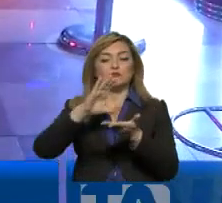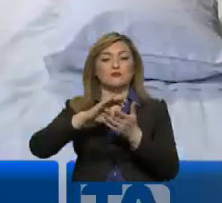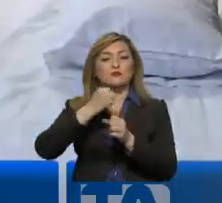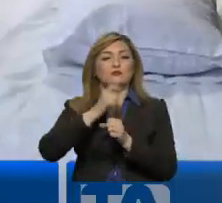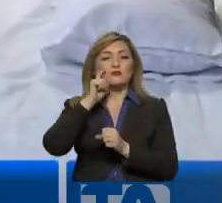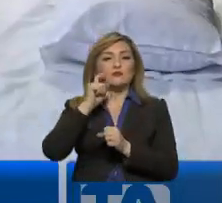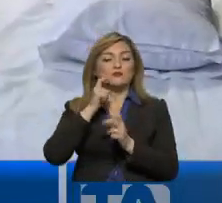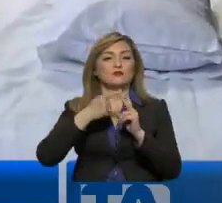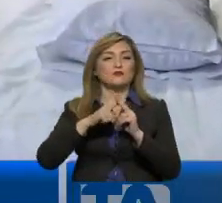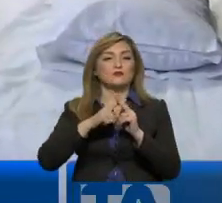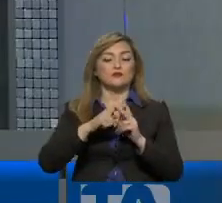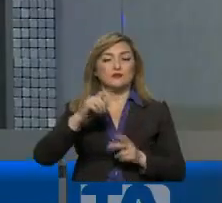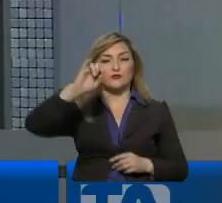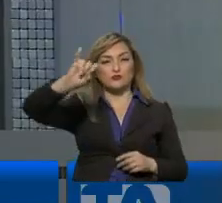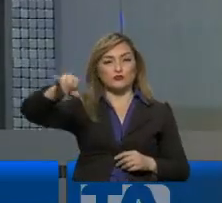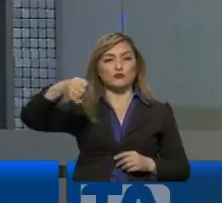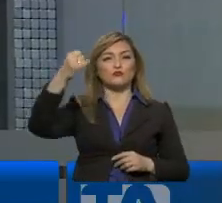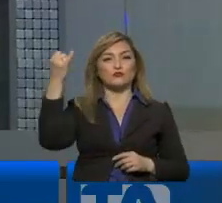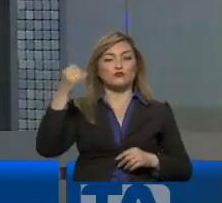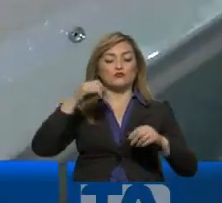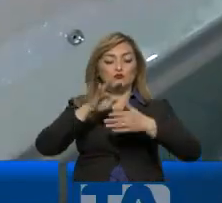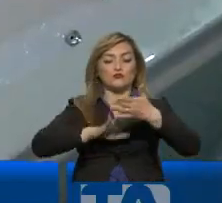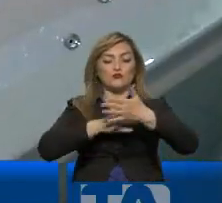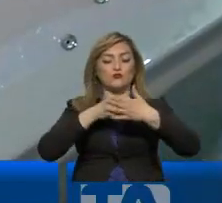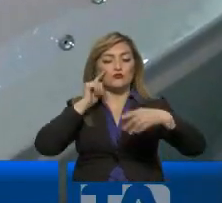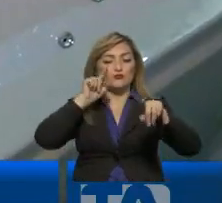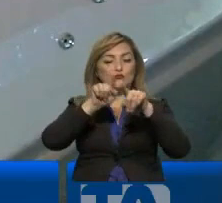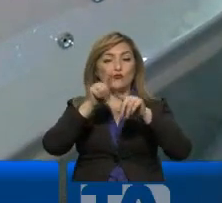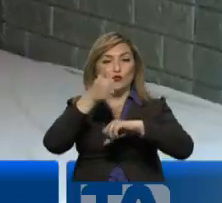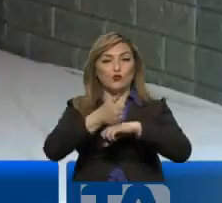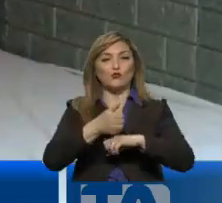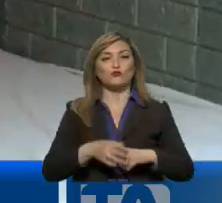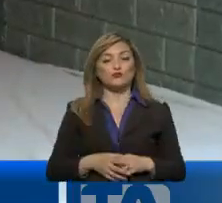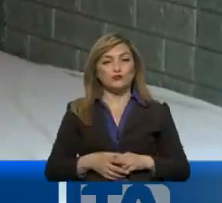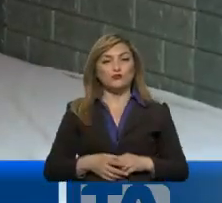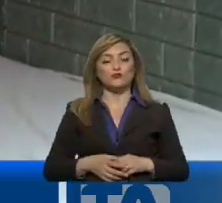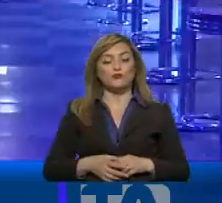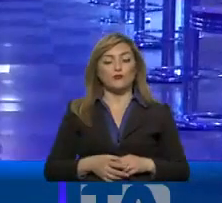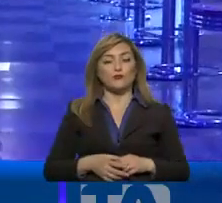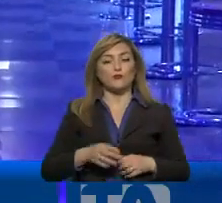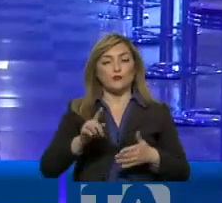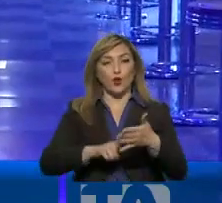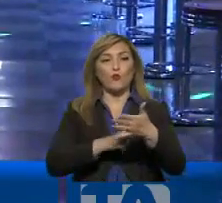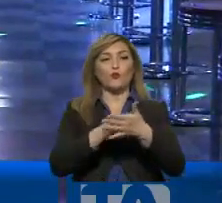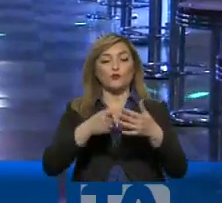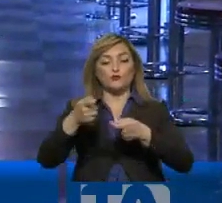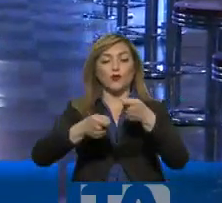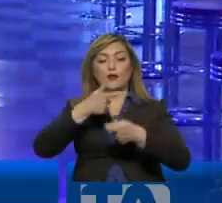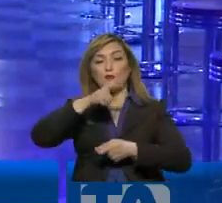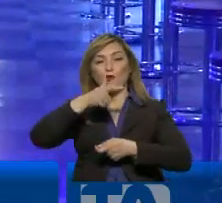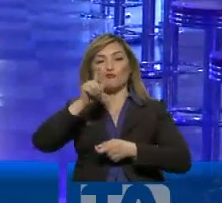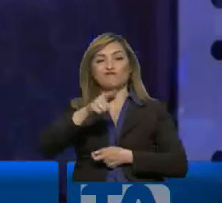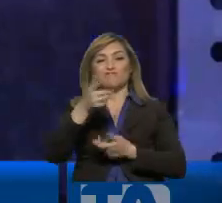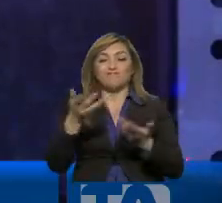tolerancia empezará a ejecutarse desde este jueves en un horario acordado con las autoridades, que también prohibieron la venta de